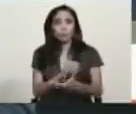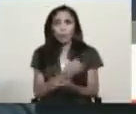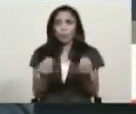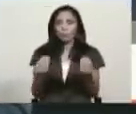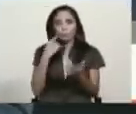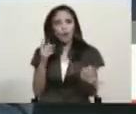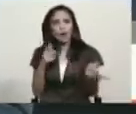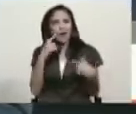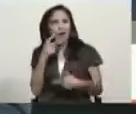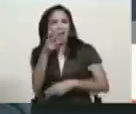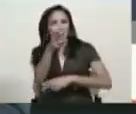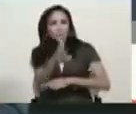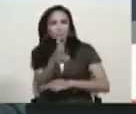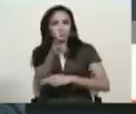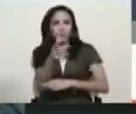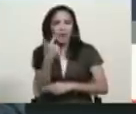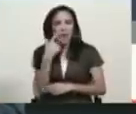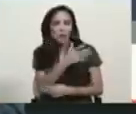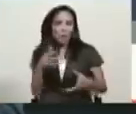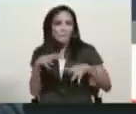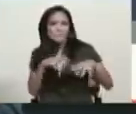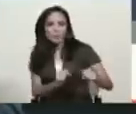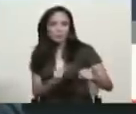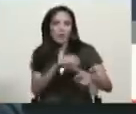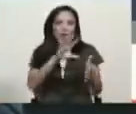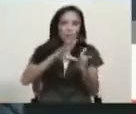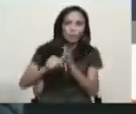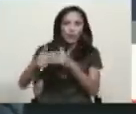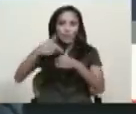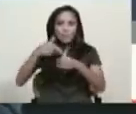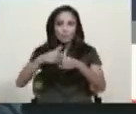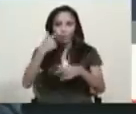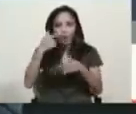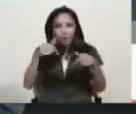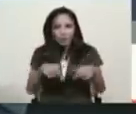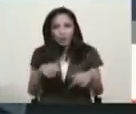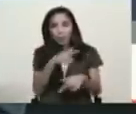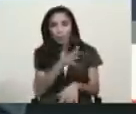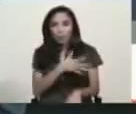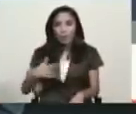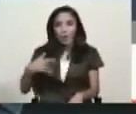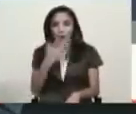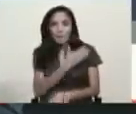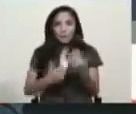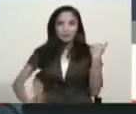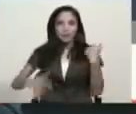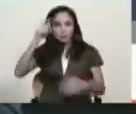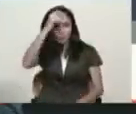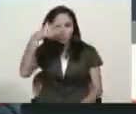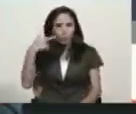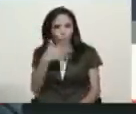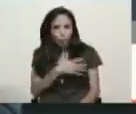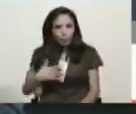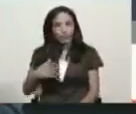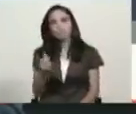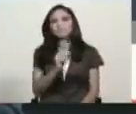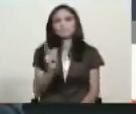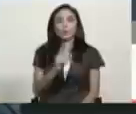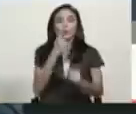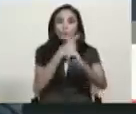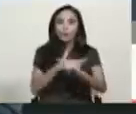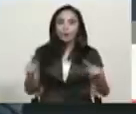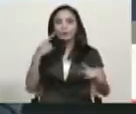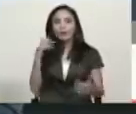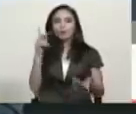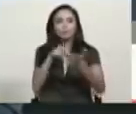vinieron con fusiles a tomar el país y a robarnos el petróleo, como pretende Donald Trump. No, llegaron